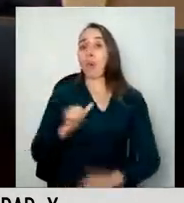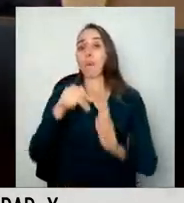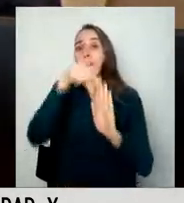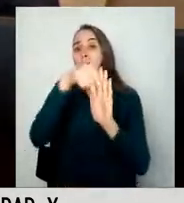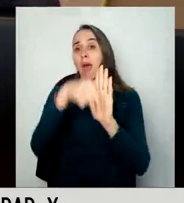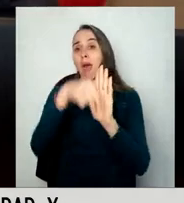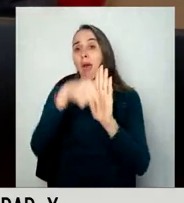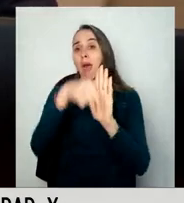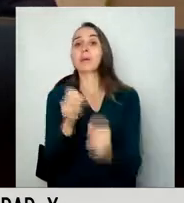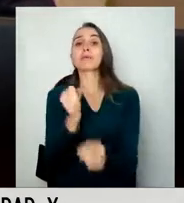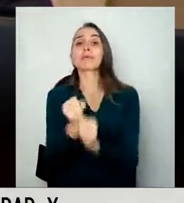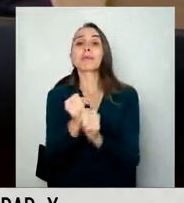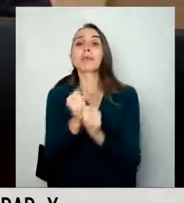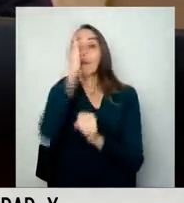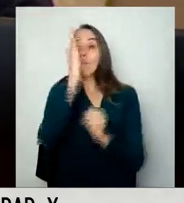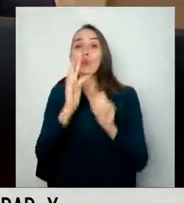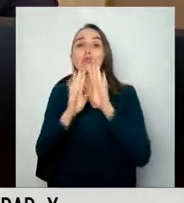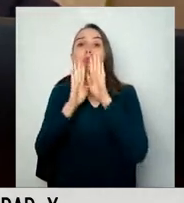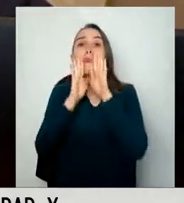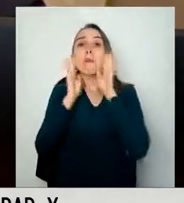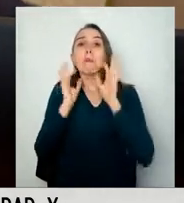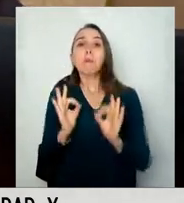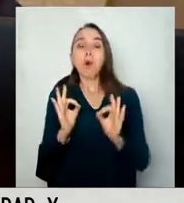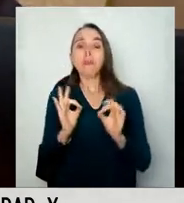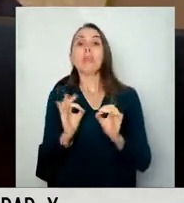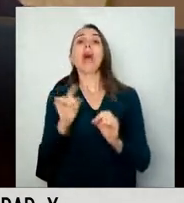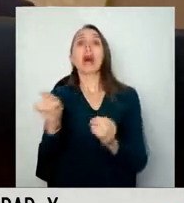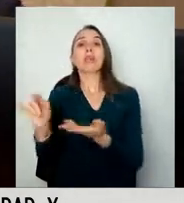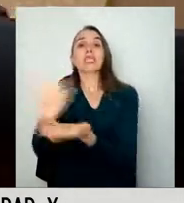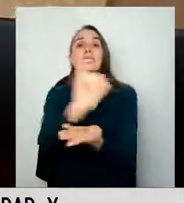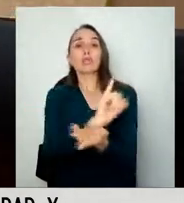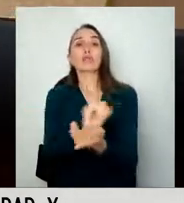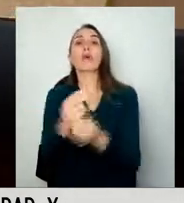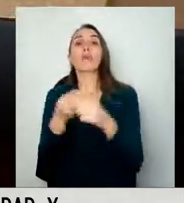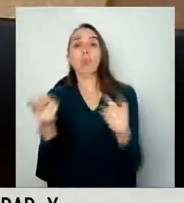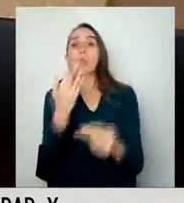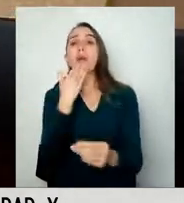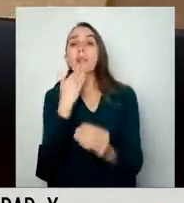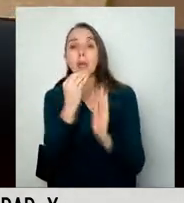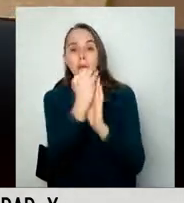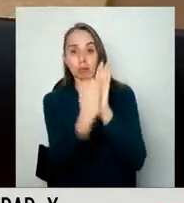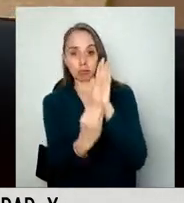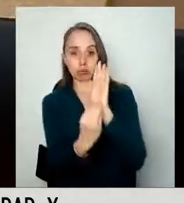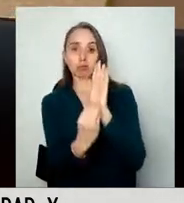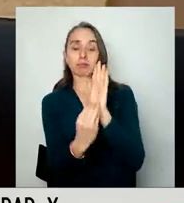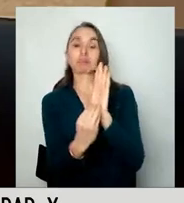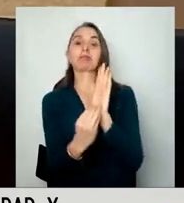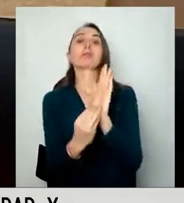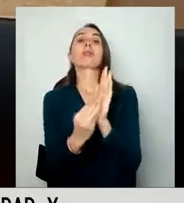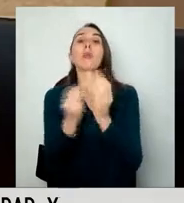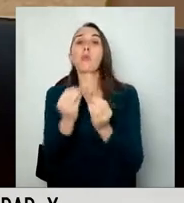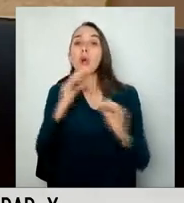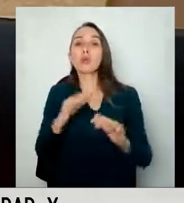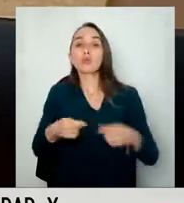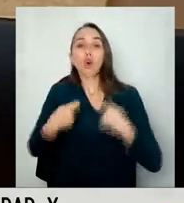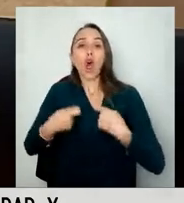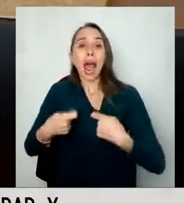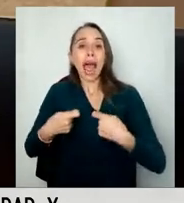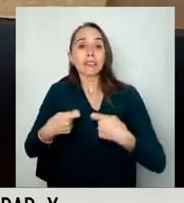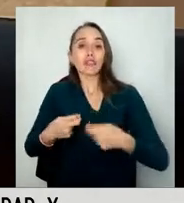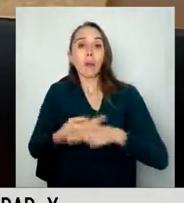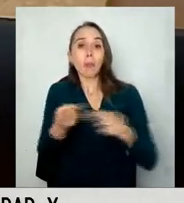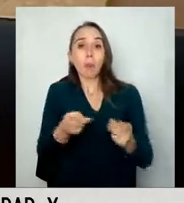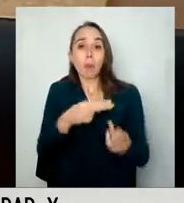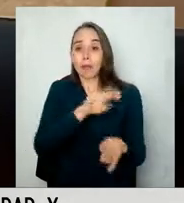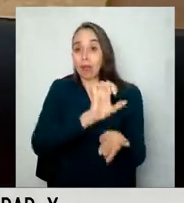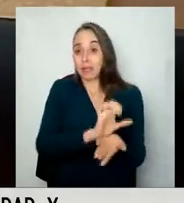se extiende la aplicación de Estos principios una serie de organismos públicos también es lo que se refiere a la eficiencia del gasto bueno y dos innovaciones que destacan el